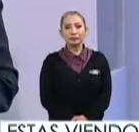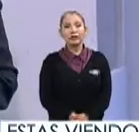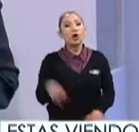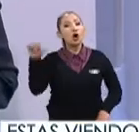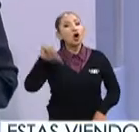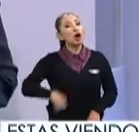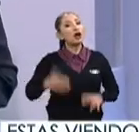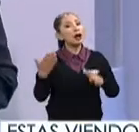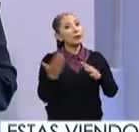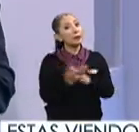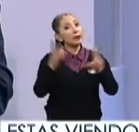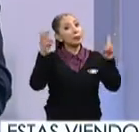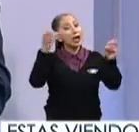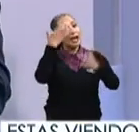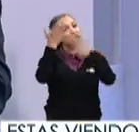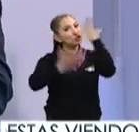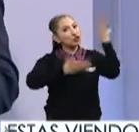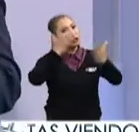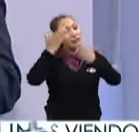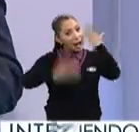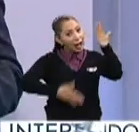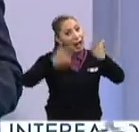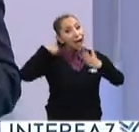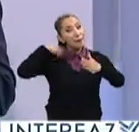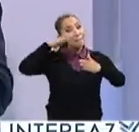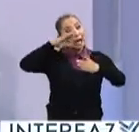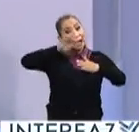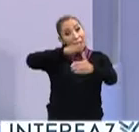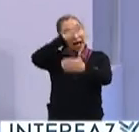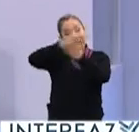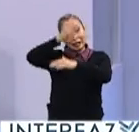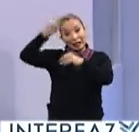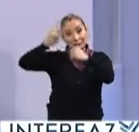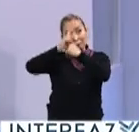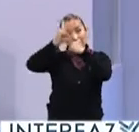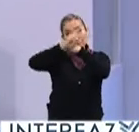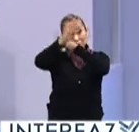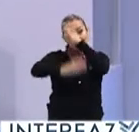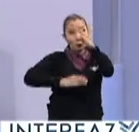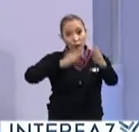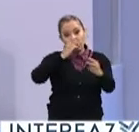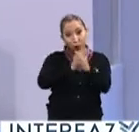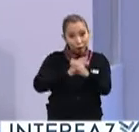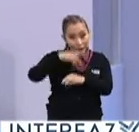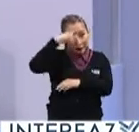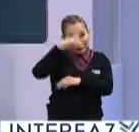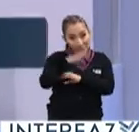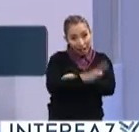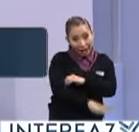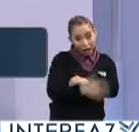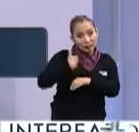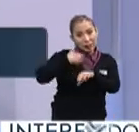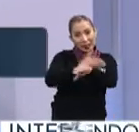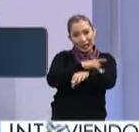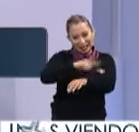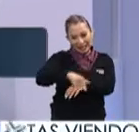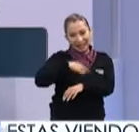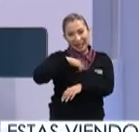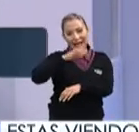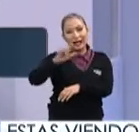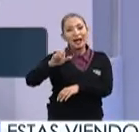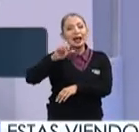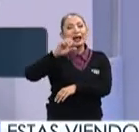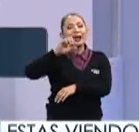Y hoy en nuestra sección estudiar o estar becado o estudiar en otras partes, tanto del mundo como en México, nos acompaña en el estudio Jessica